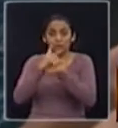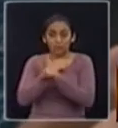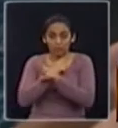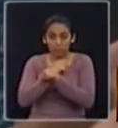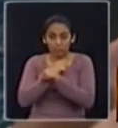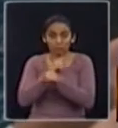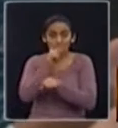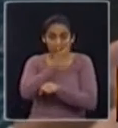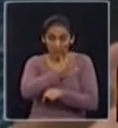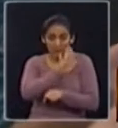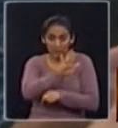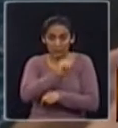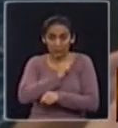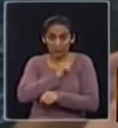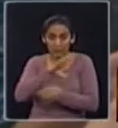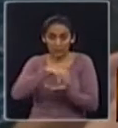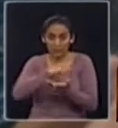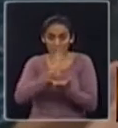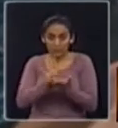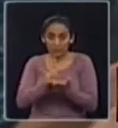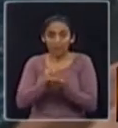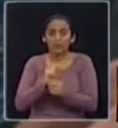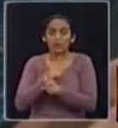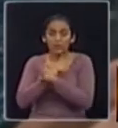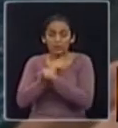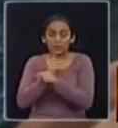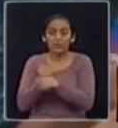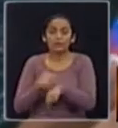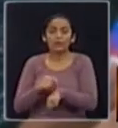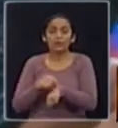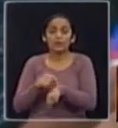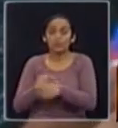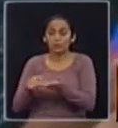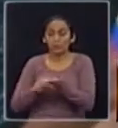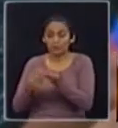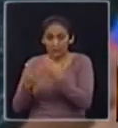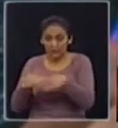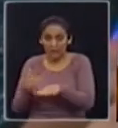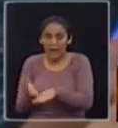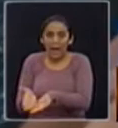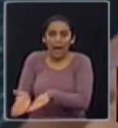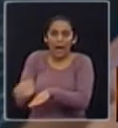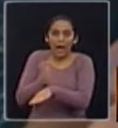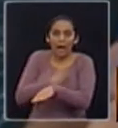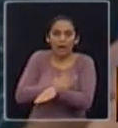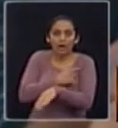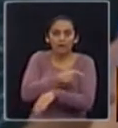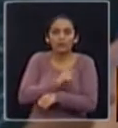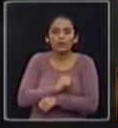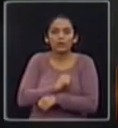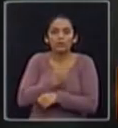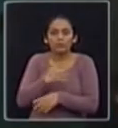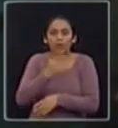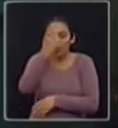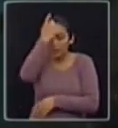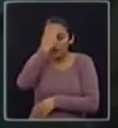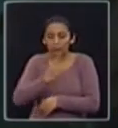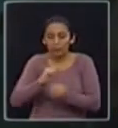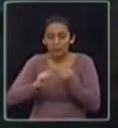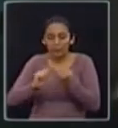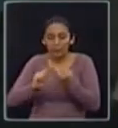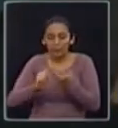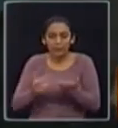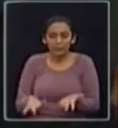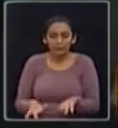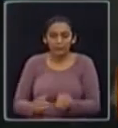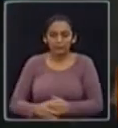Asamblea Nacional antes de que termine la sesión parte de las resoluciones que iba a tomar el CAL? Bueno, estos discursos